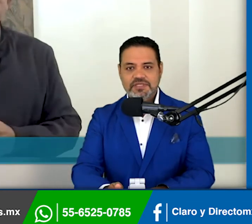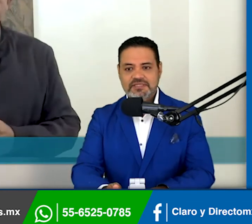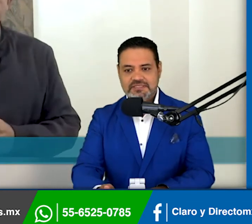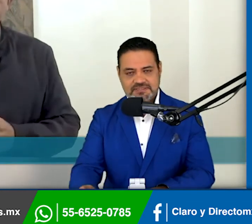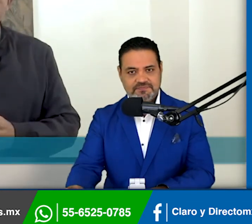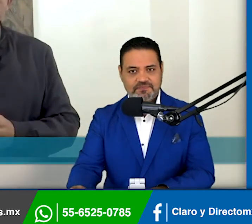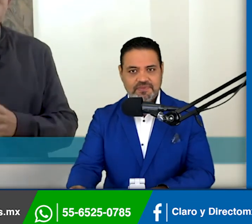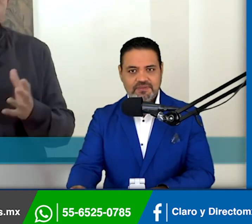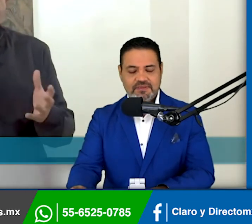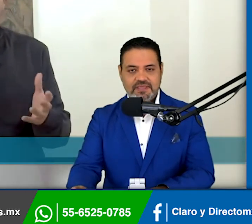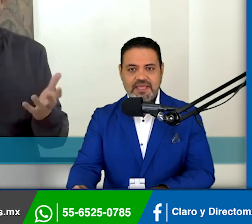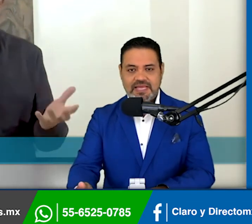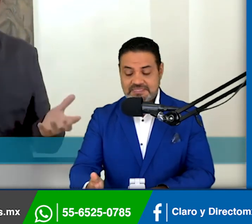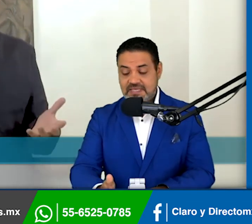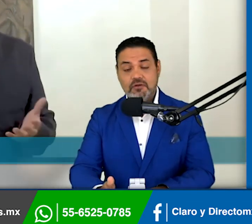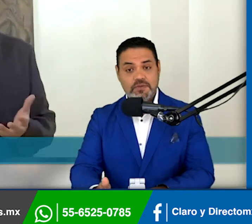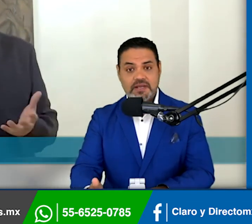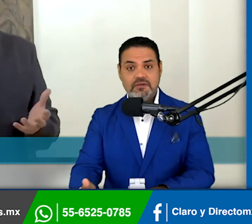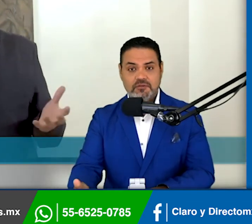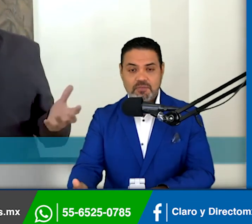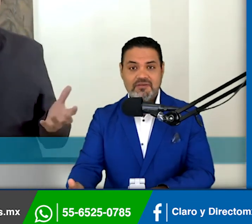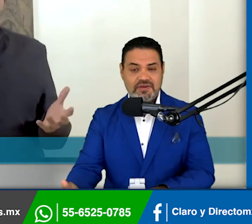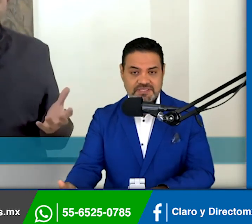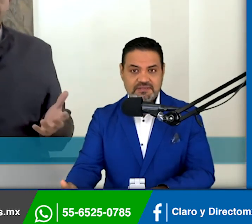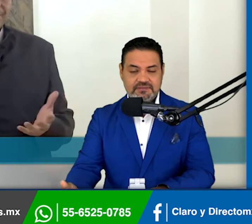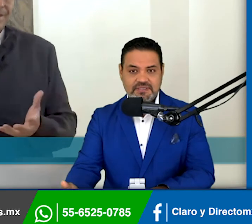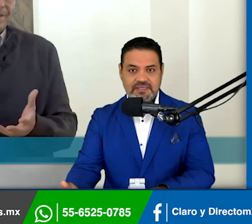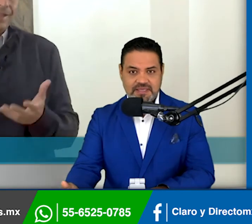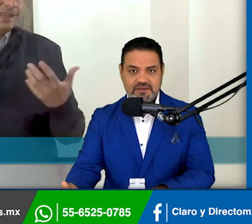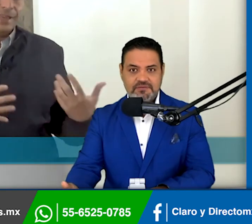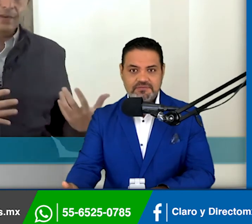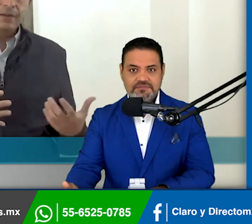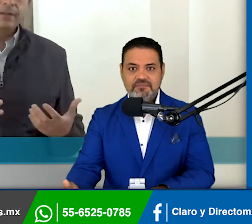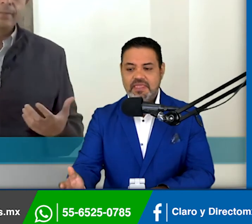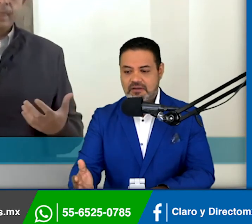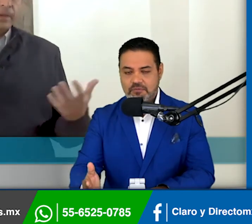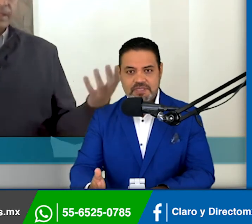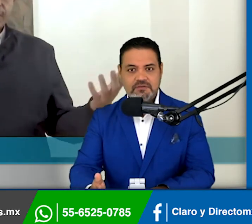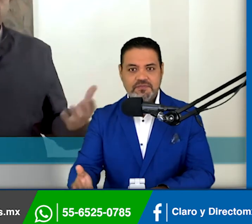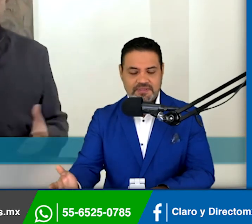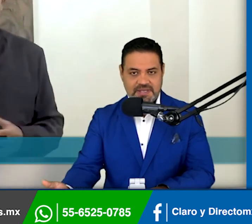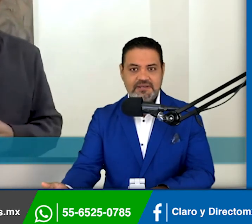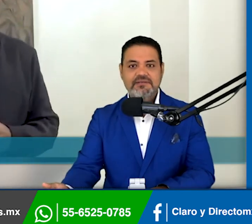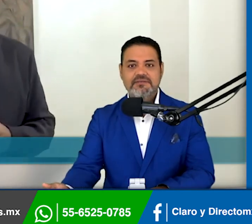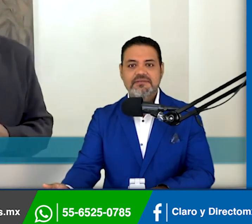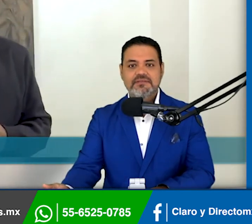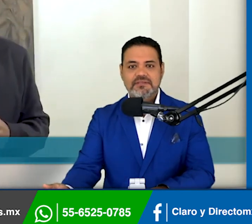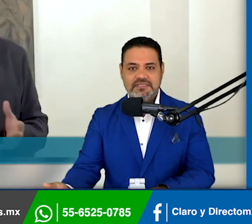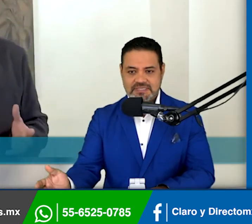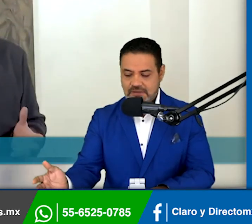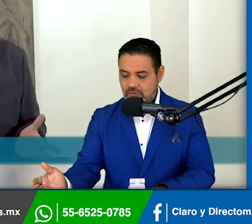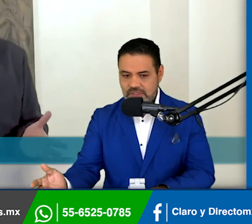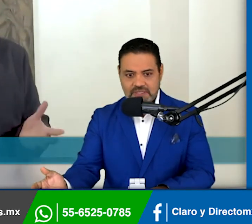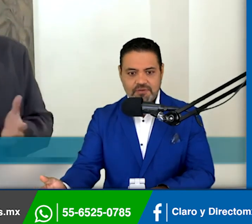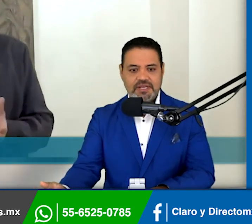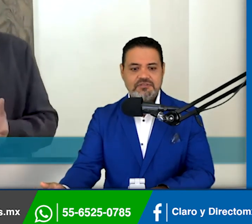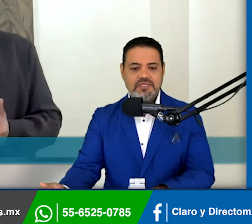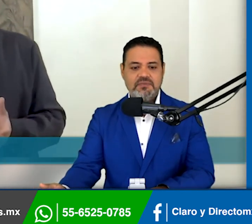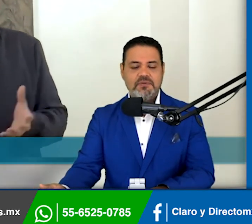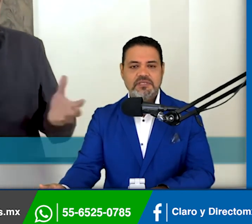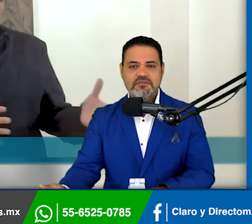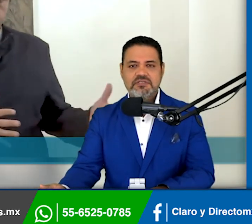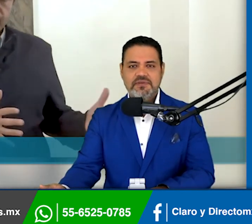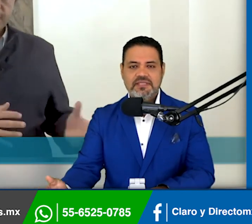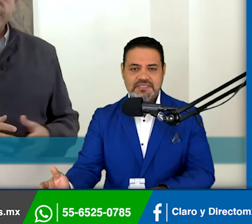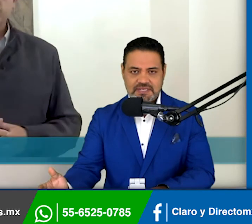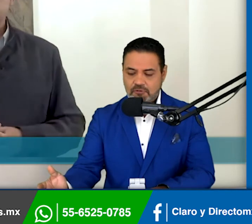correspondientes. Así que el gobierno de Omar Fayad, en Hidalgo, el gobierno federal, desde la Coordinadora Nacional